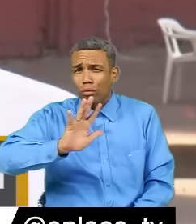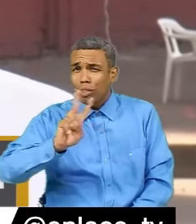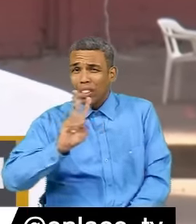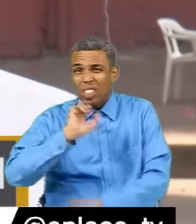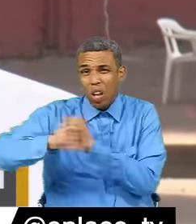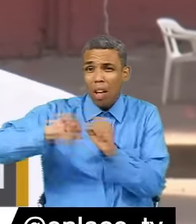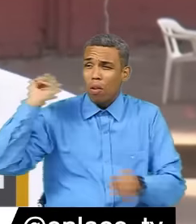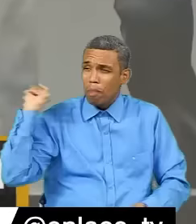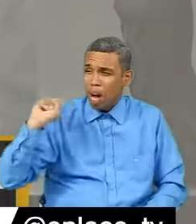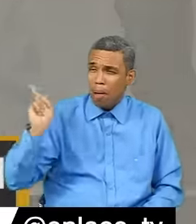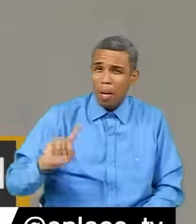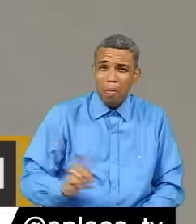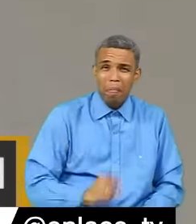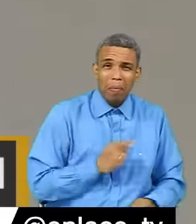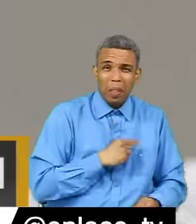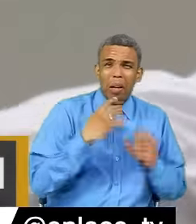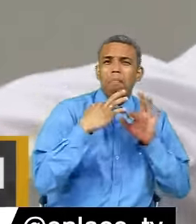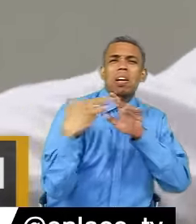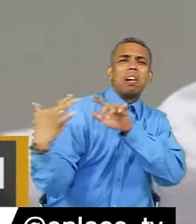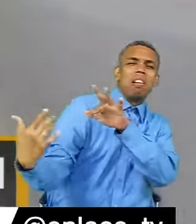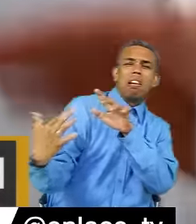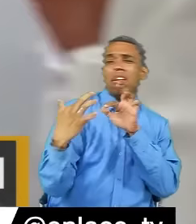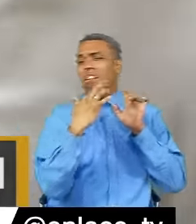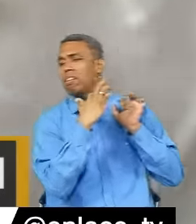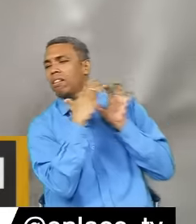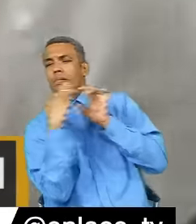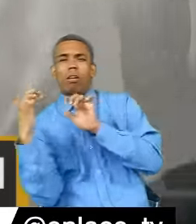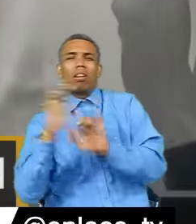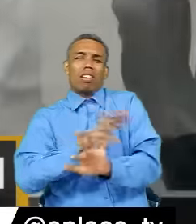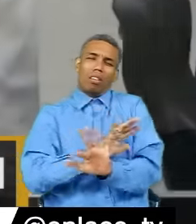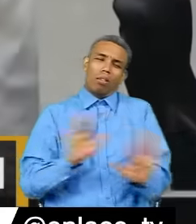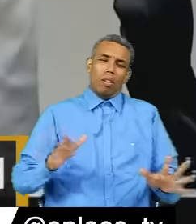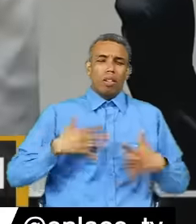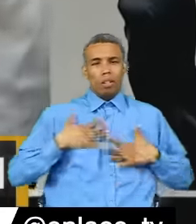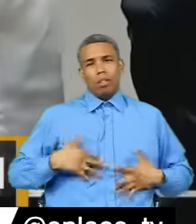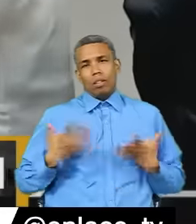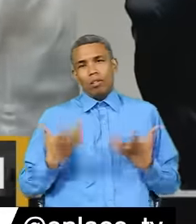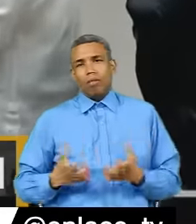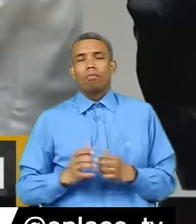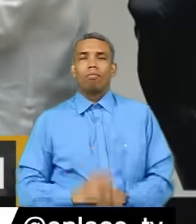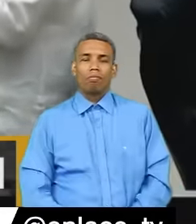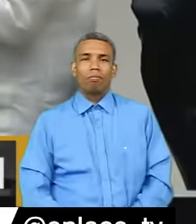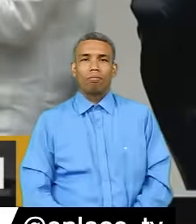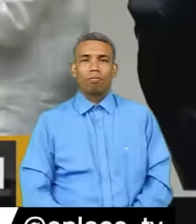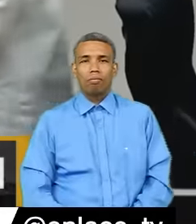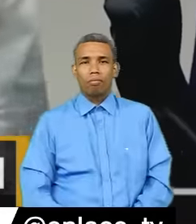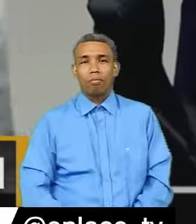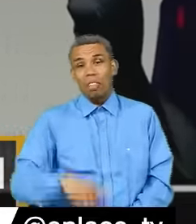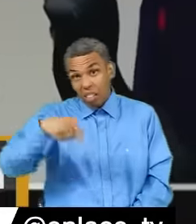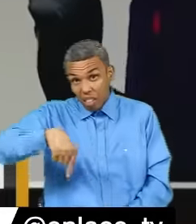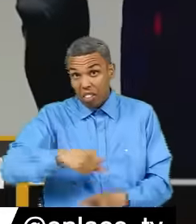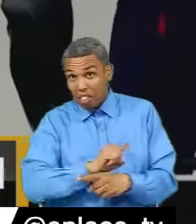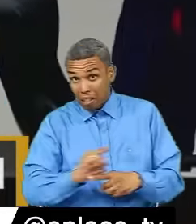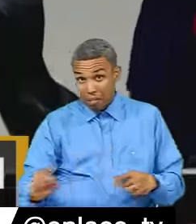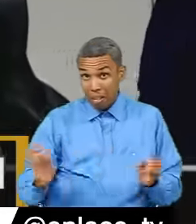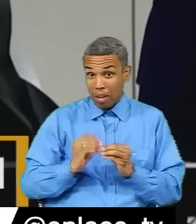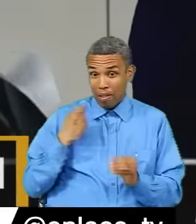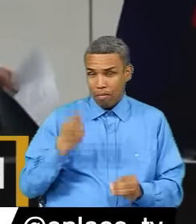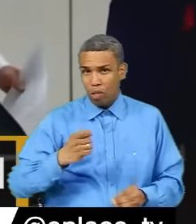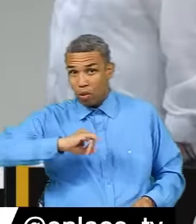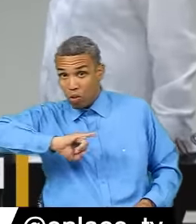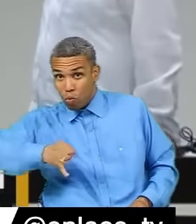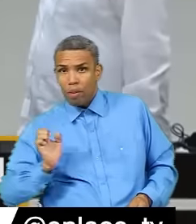confrontación armada que se ha dado en este país. Durante esta semana, otras actividades relacionadas con la paz se cumplen en Barranca Bermeja. Una de ellas el próximo jueves en el